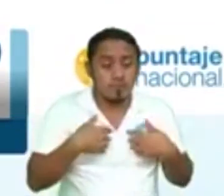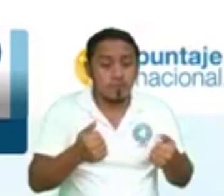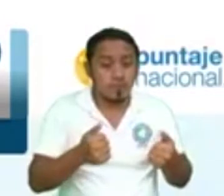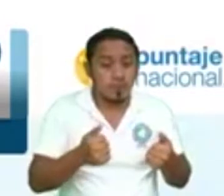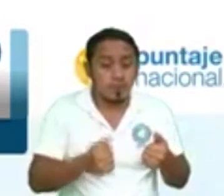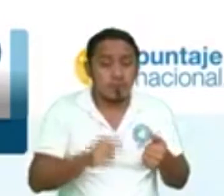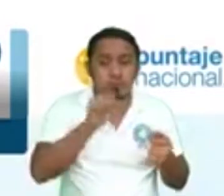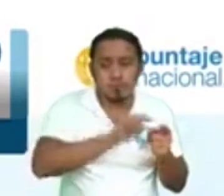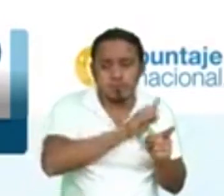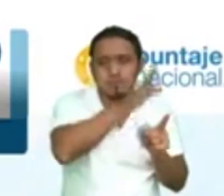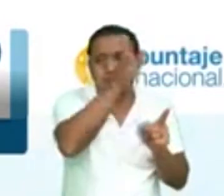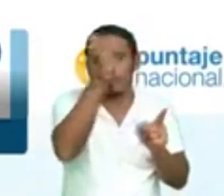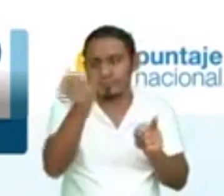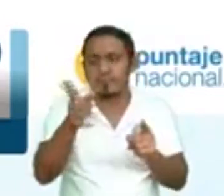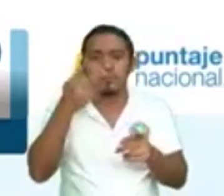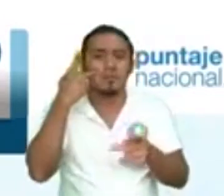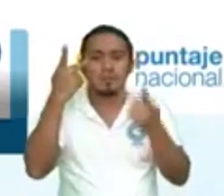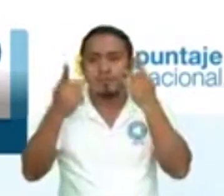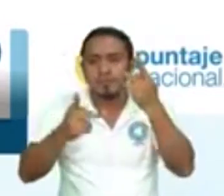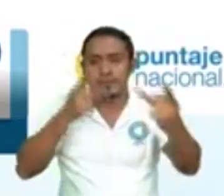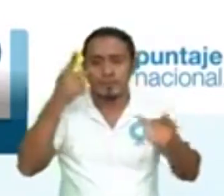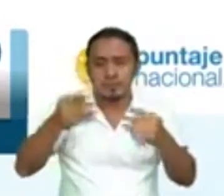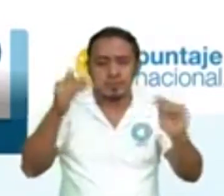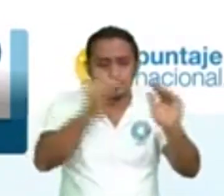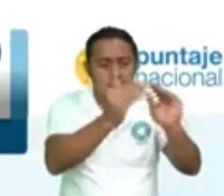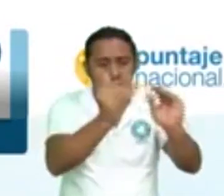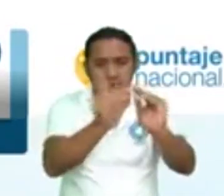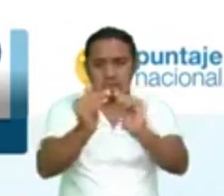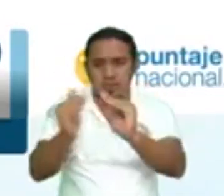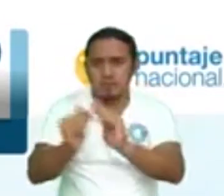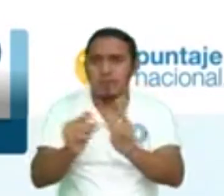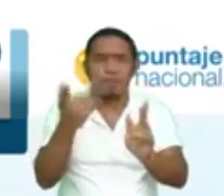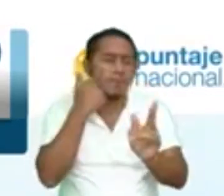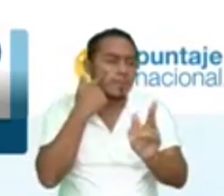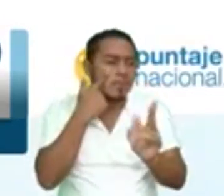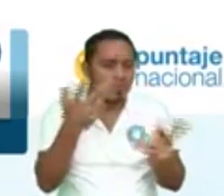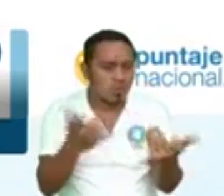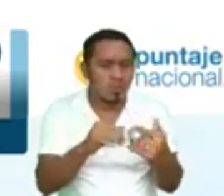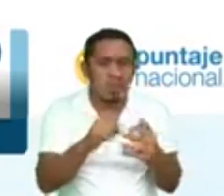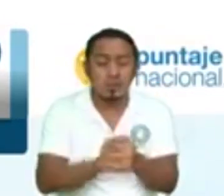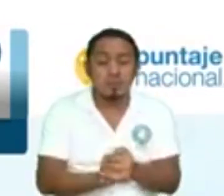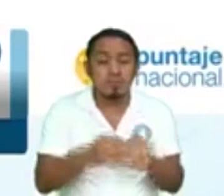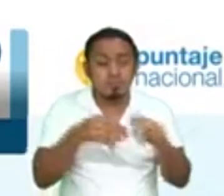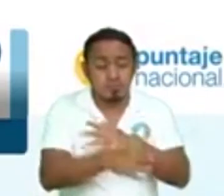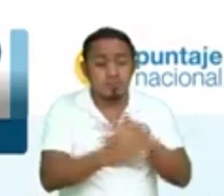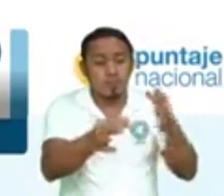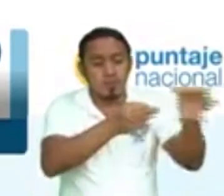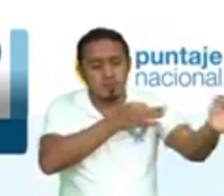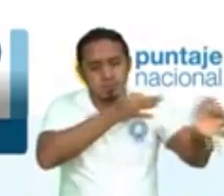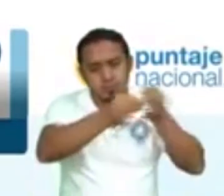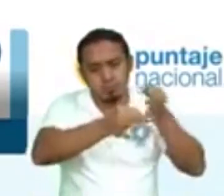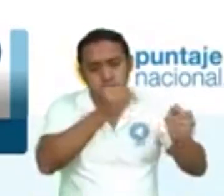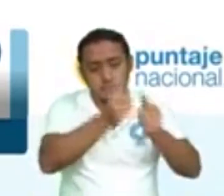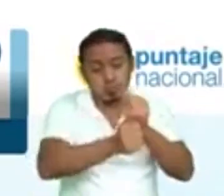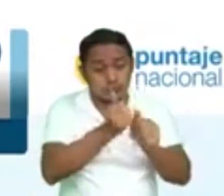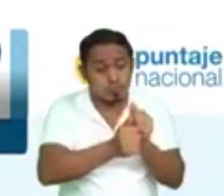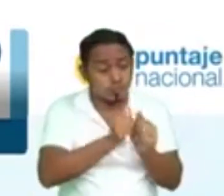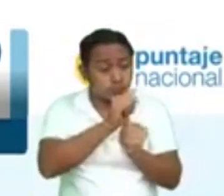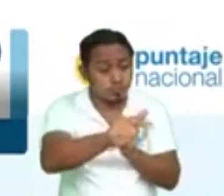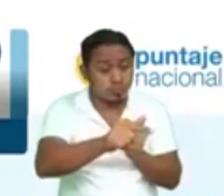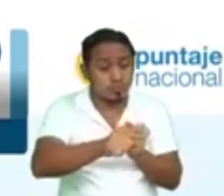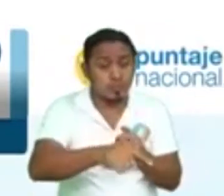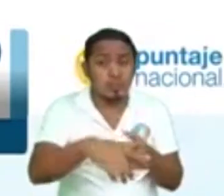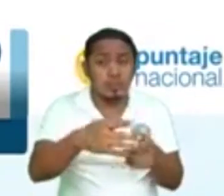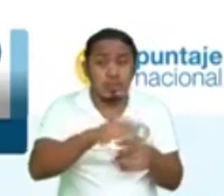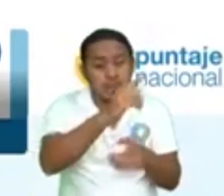primaria, tiene que hacer visitas a casa, a ver a las pacientes, a orientarlas sobre todos los problemas que puede tener y que llegue pues